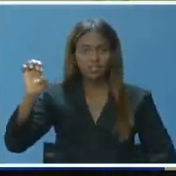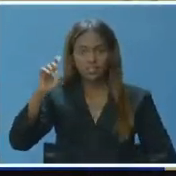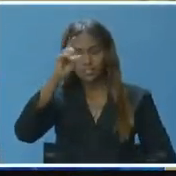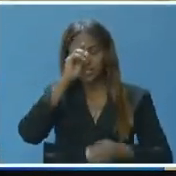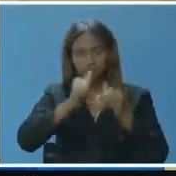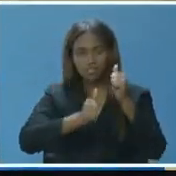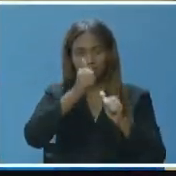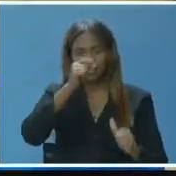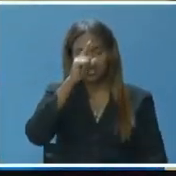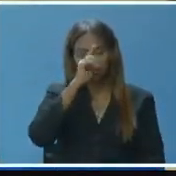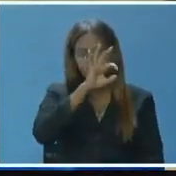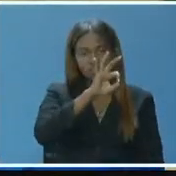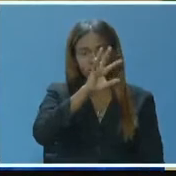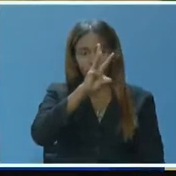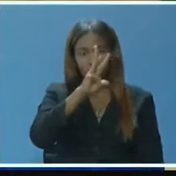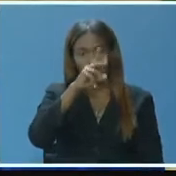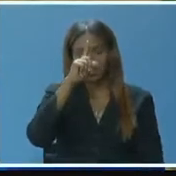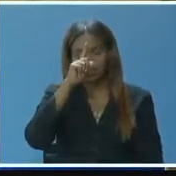de